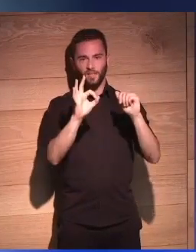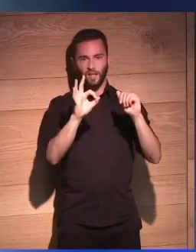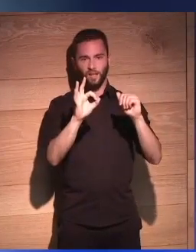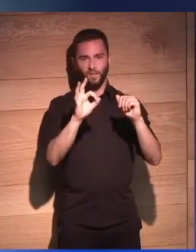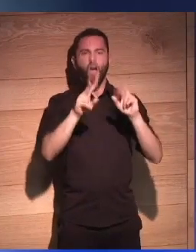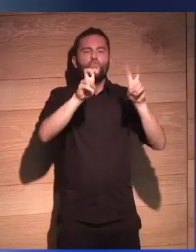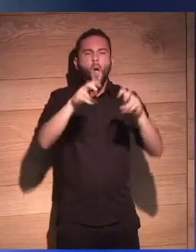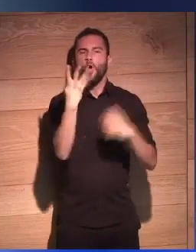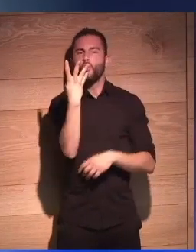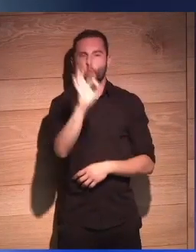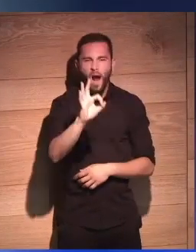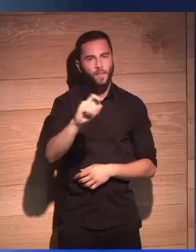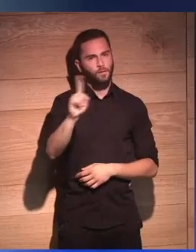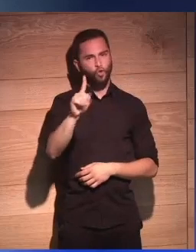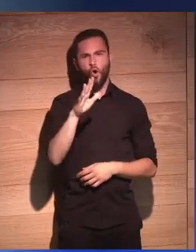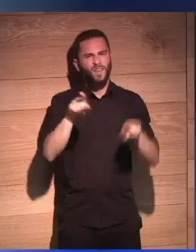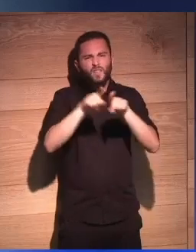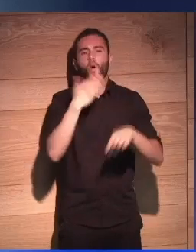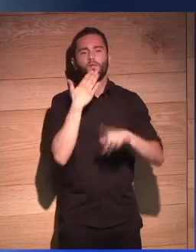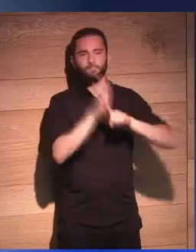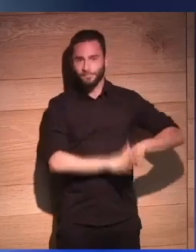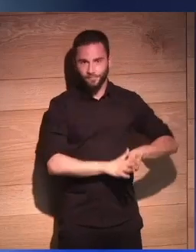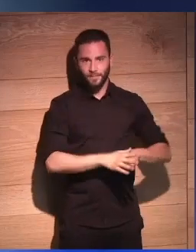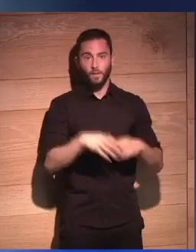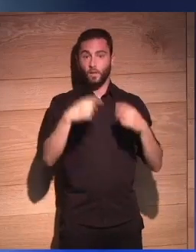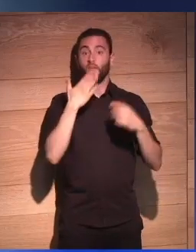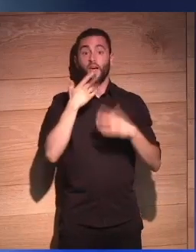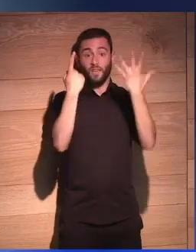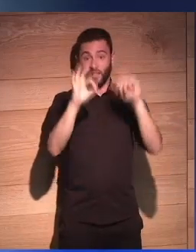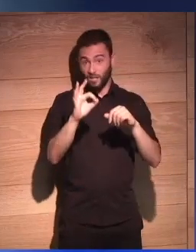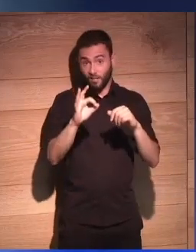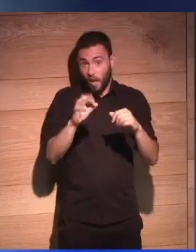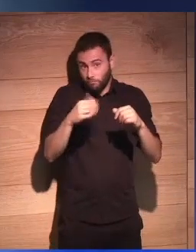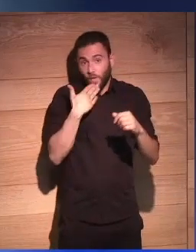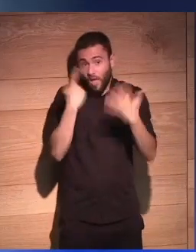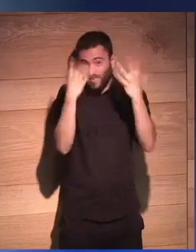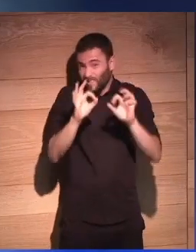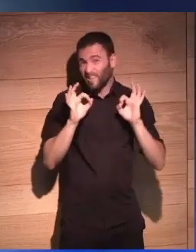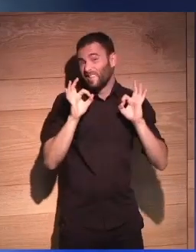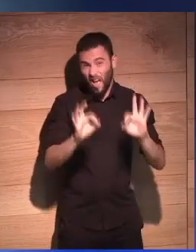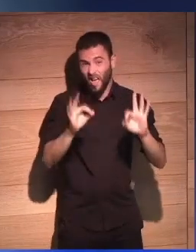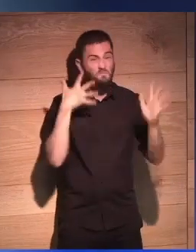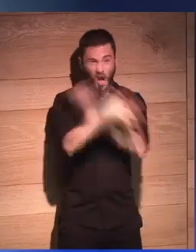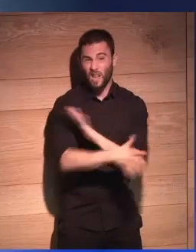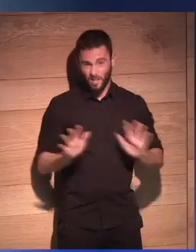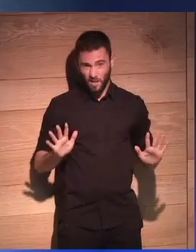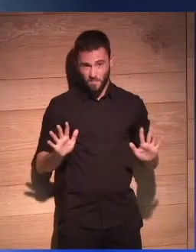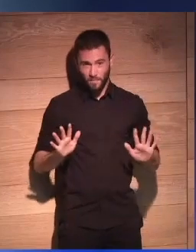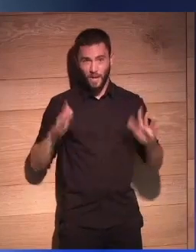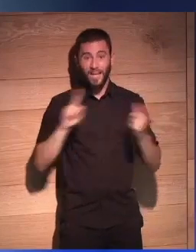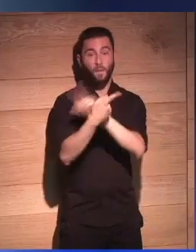40, porque eso me parece edadista. Los 60 seguirán siendo los 60 para siempre, ¿no? Lo